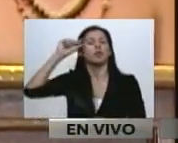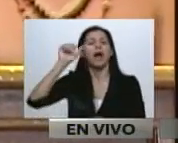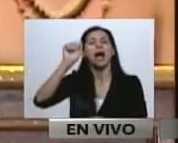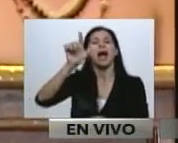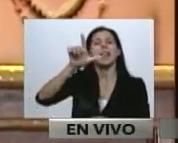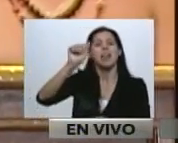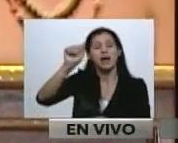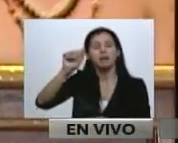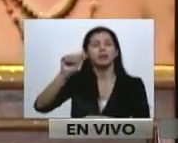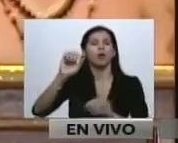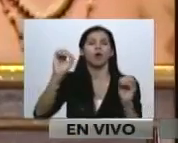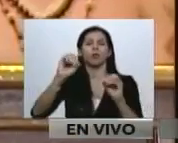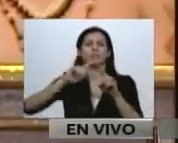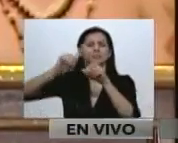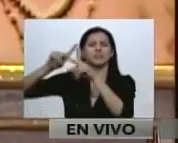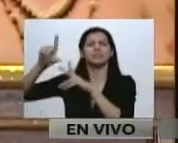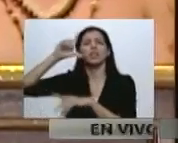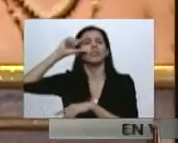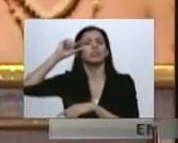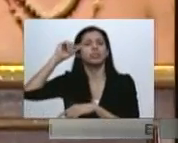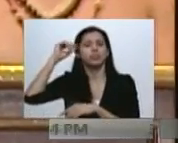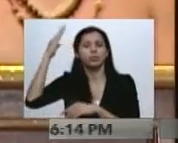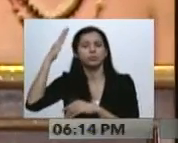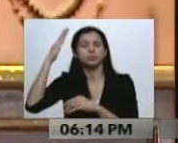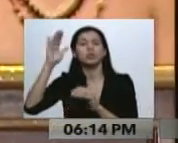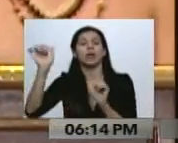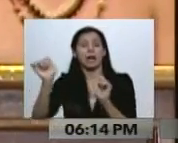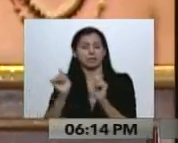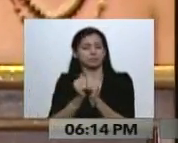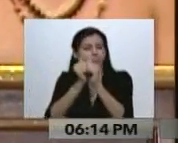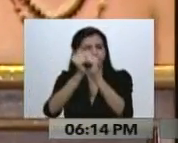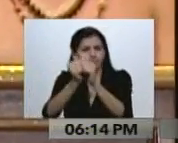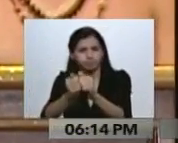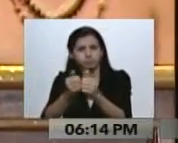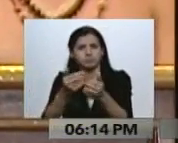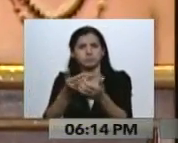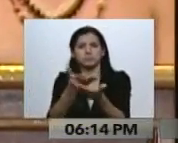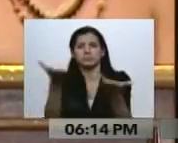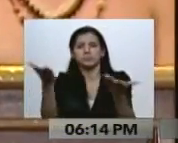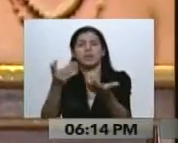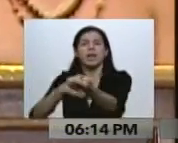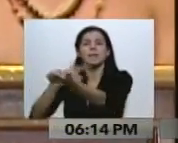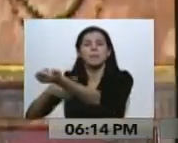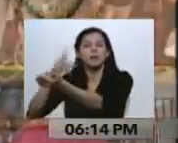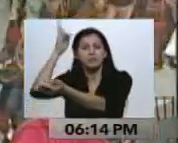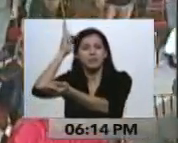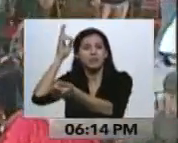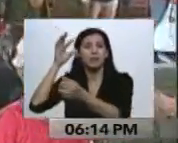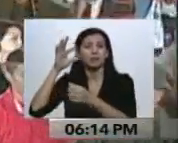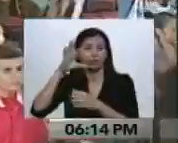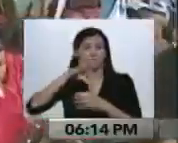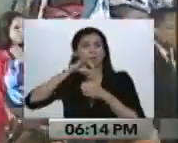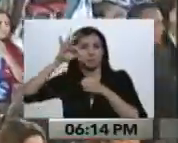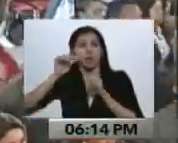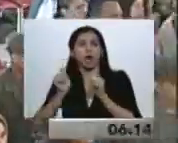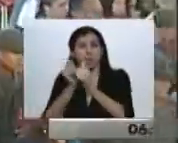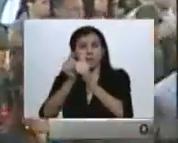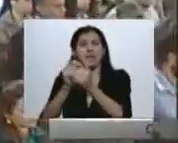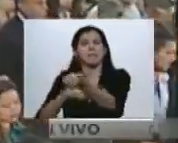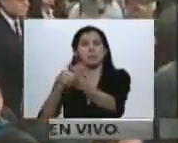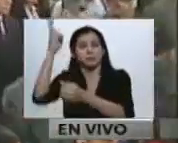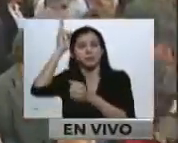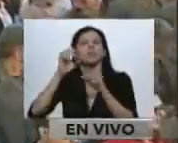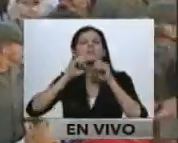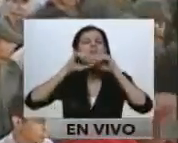que las deidades que acompañan la espiritualidad de nuestros hermanos indígenas nos bendigan